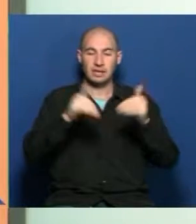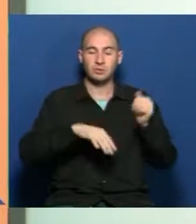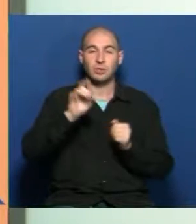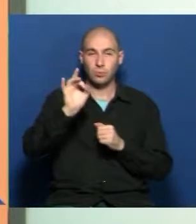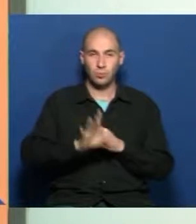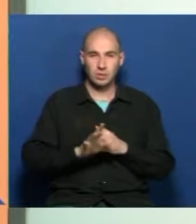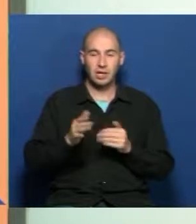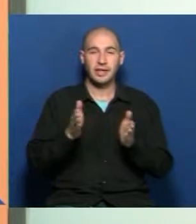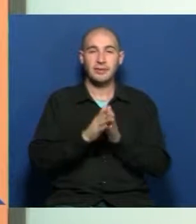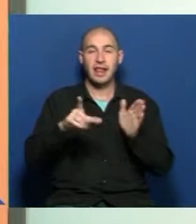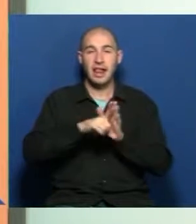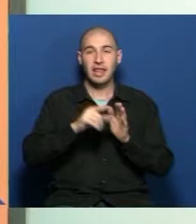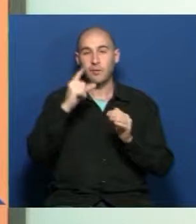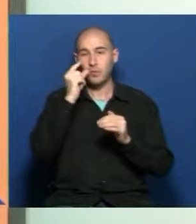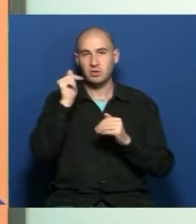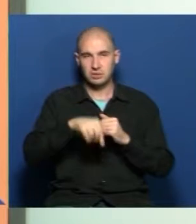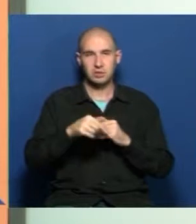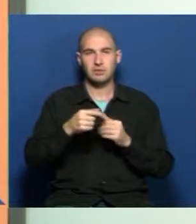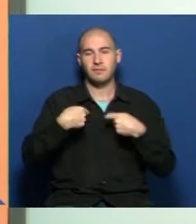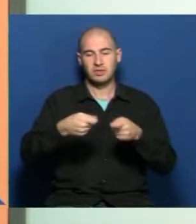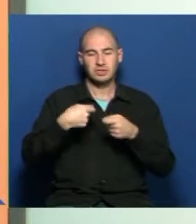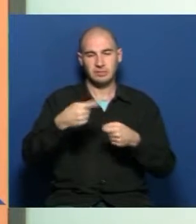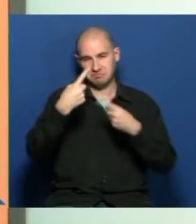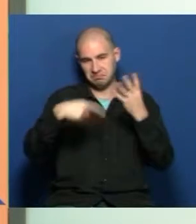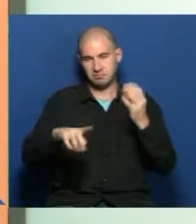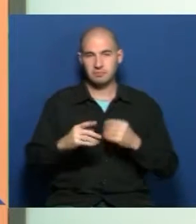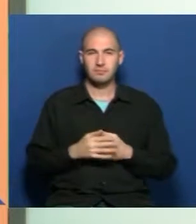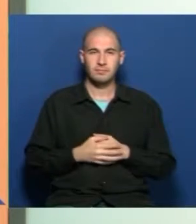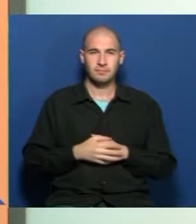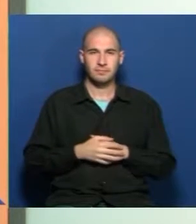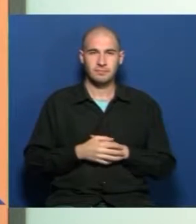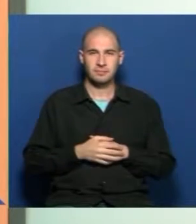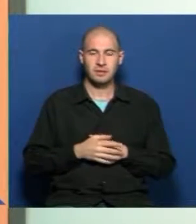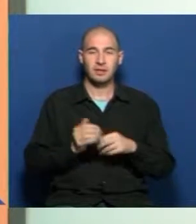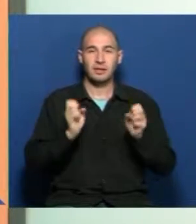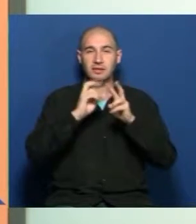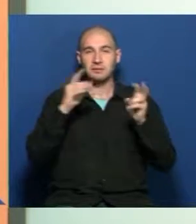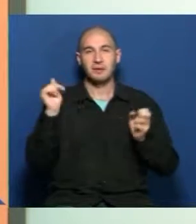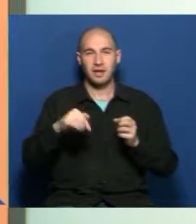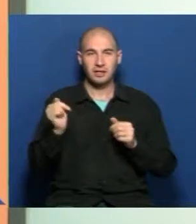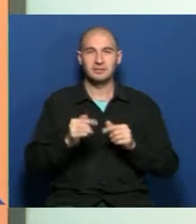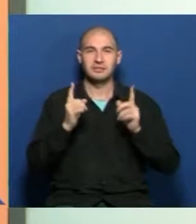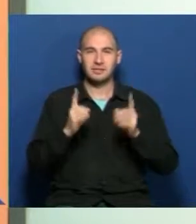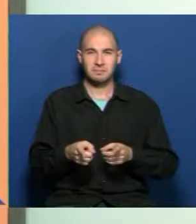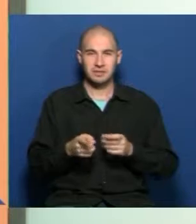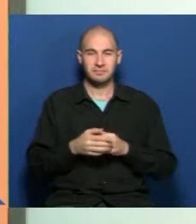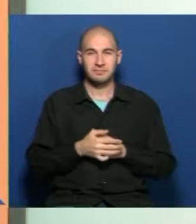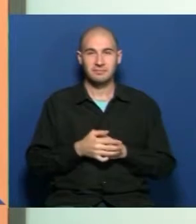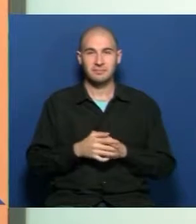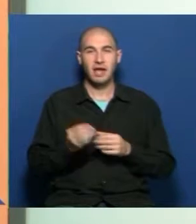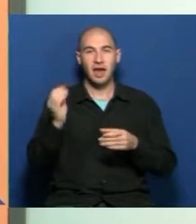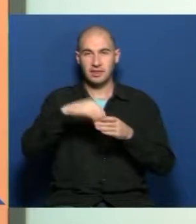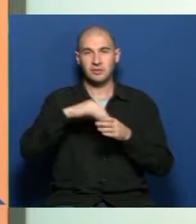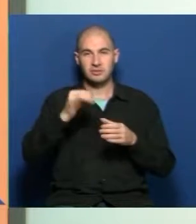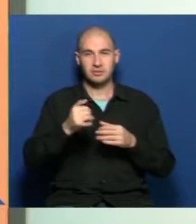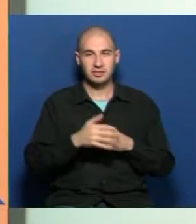electoral junto con la ley de partidos políticos, de financiamiento, etc. Y que este tema también va a estar incluido,